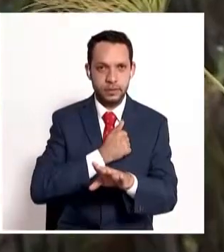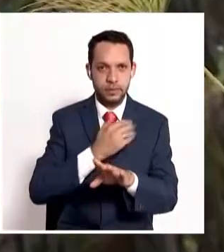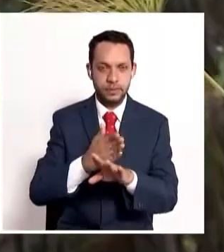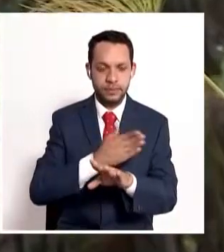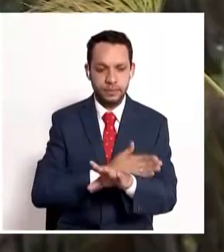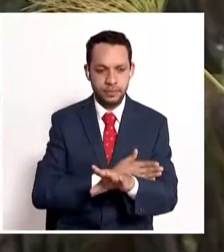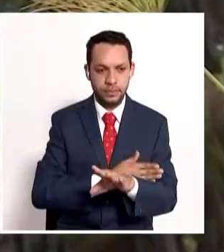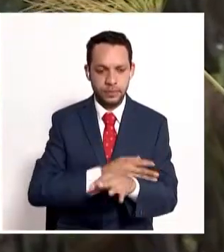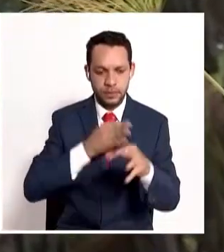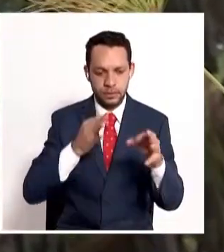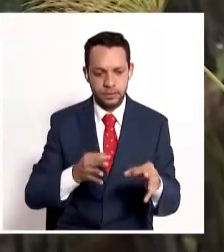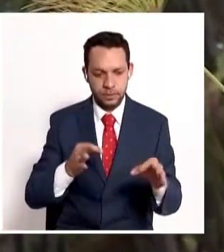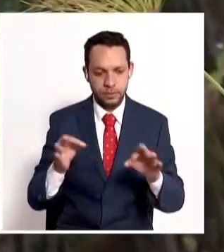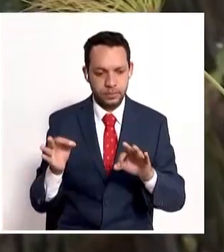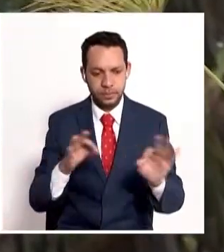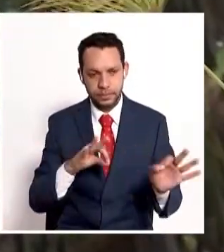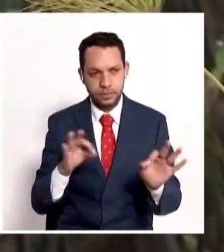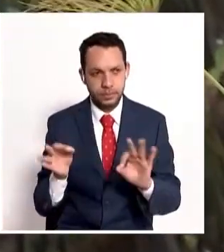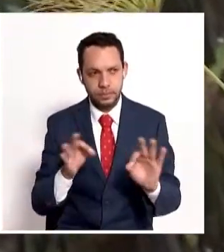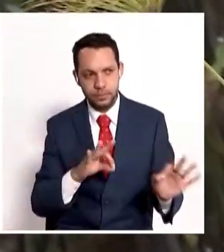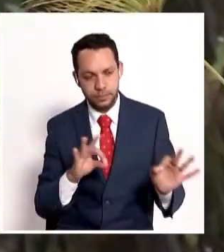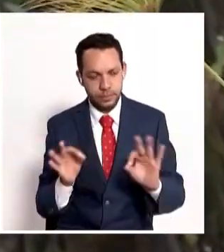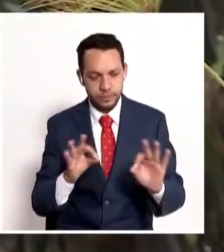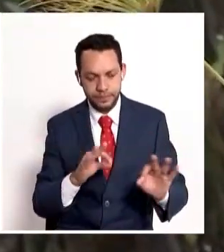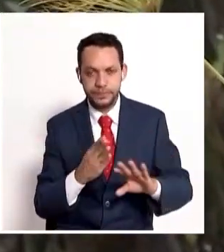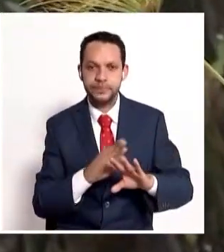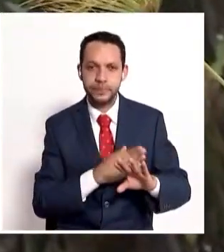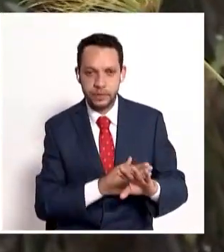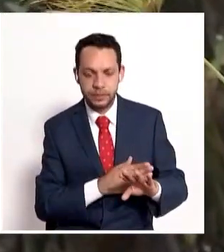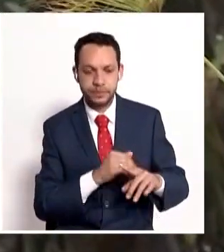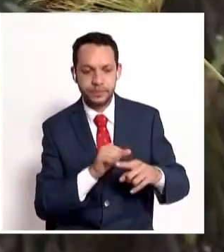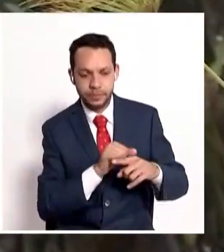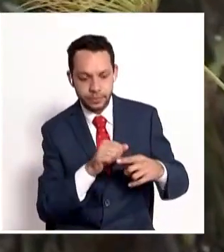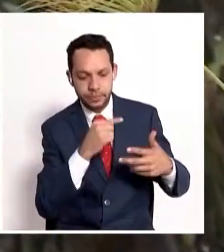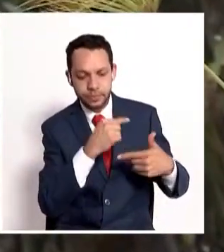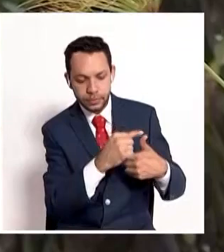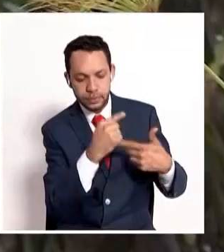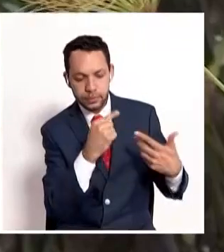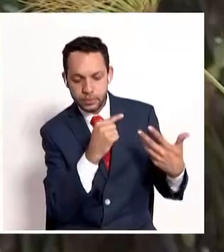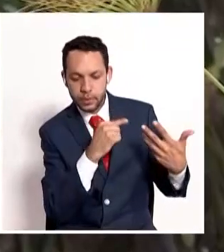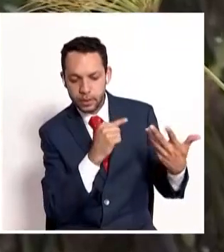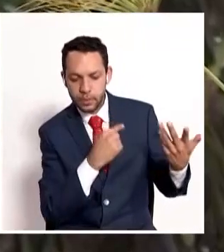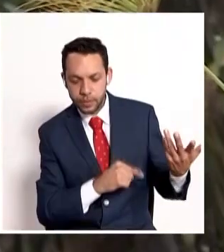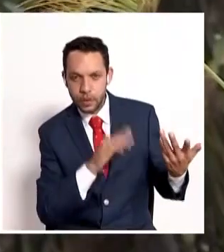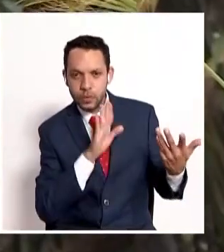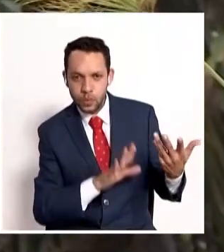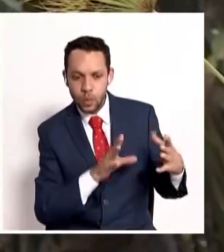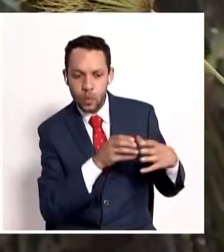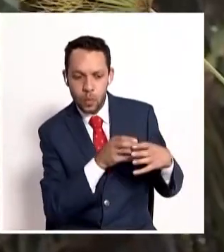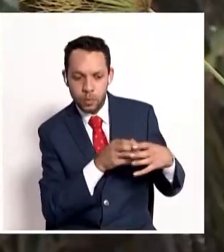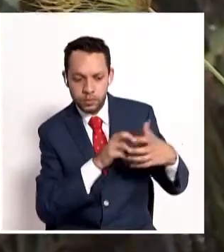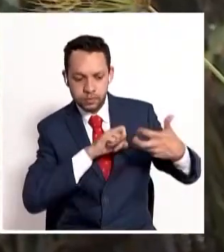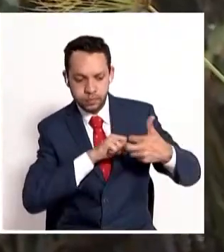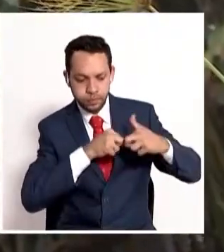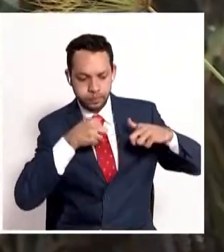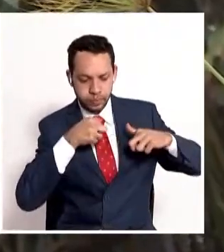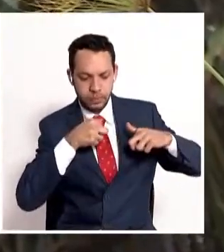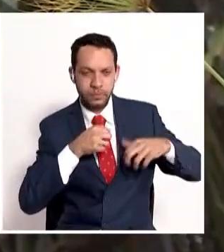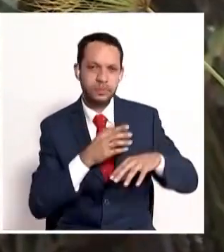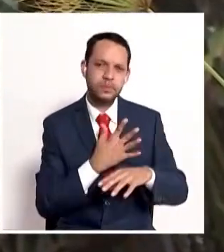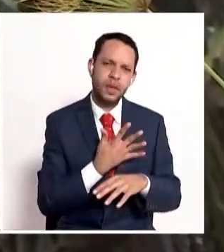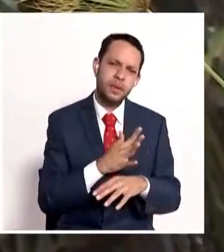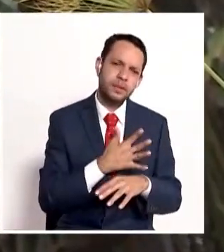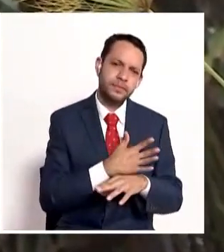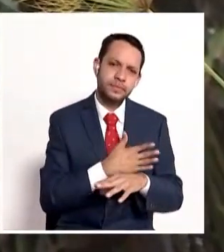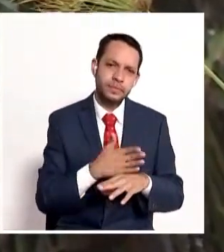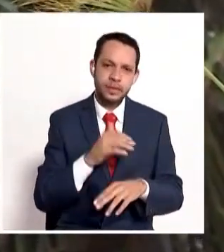calentamiento o pre calentamiento y los estiramientos o cada ejercicio de cada grupo muscular debe durar más